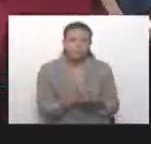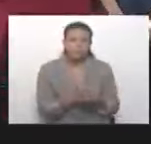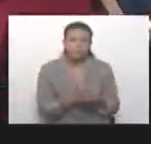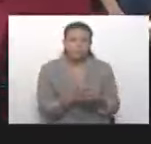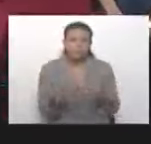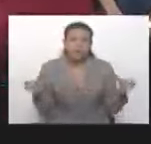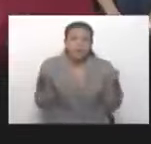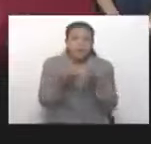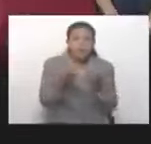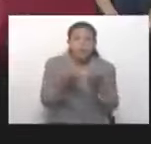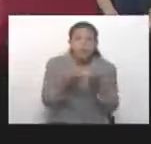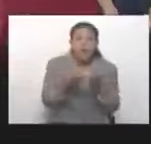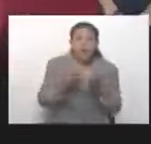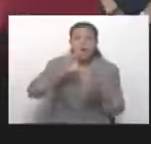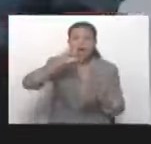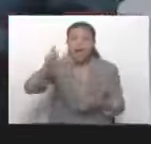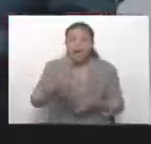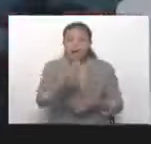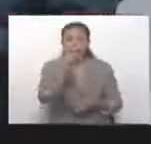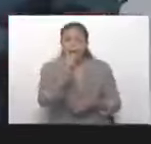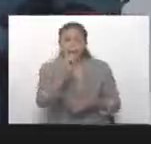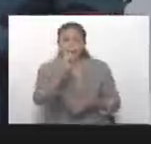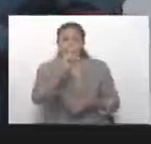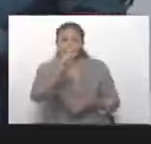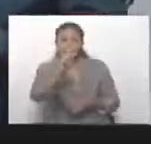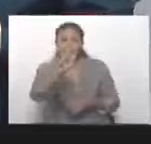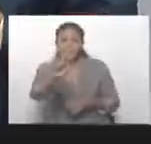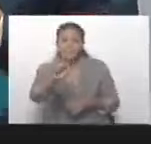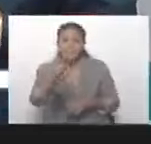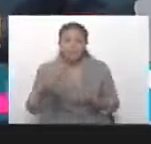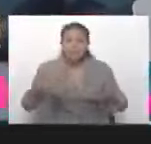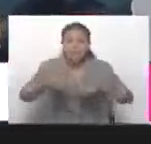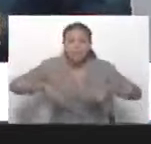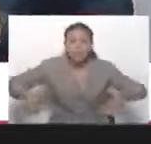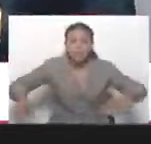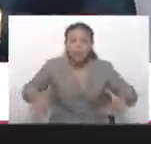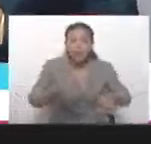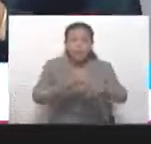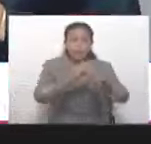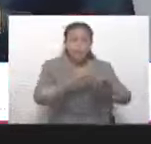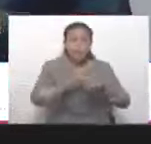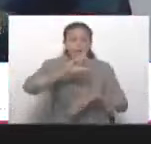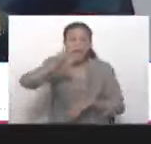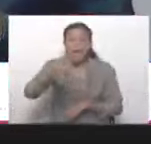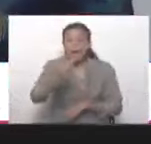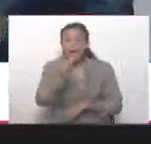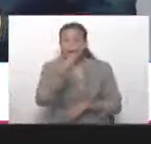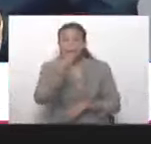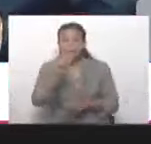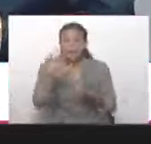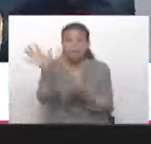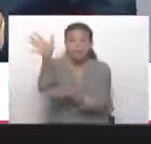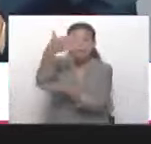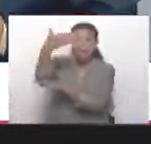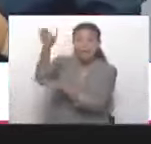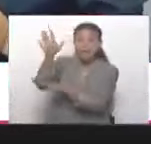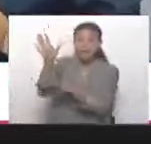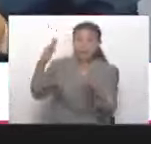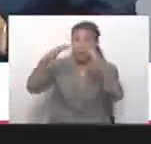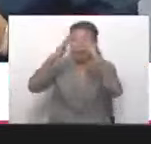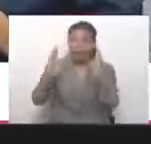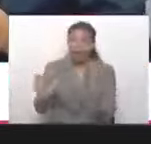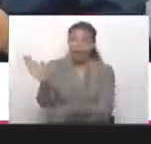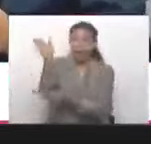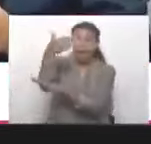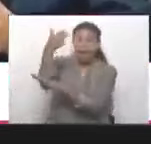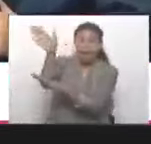se reunían, años. La gaita era de enramada, de patio. Cuando se anunciaba gaita, se colocaba una bandera frente a la casa y